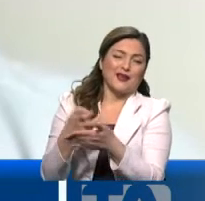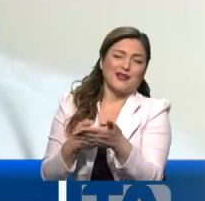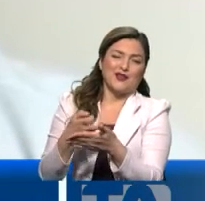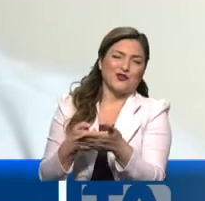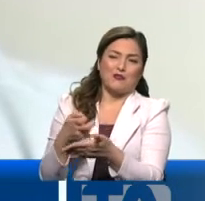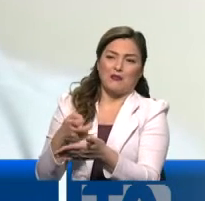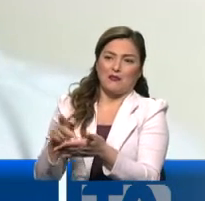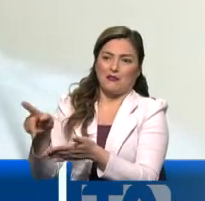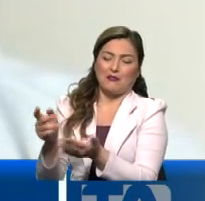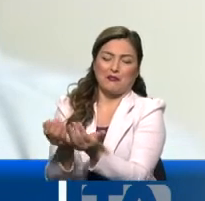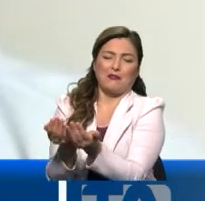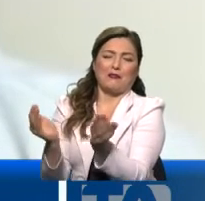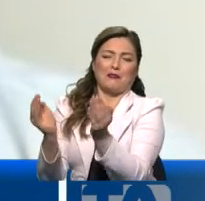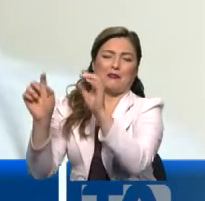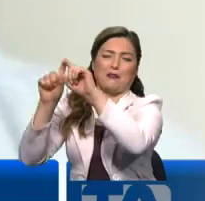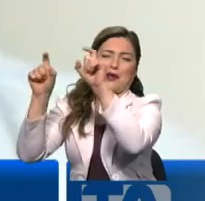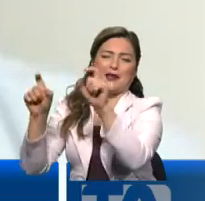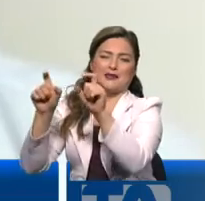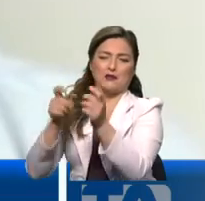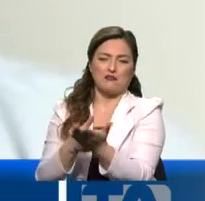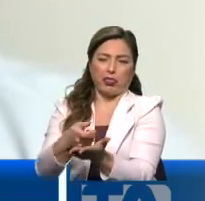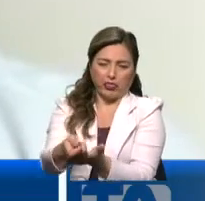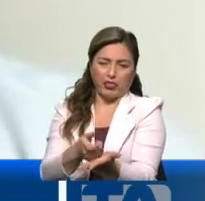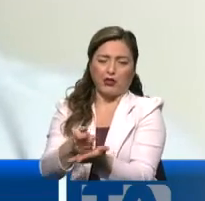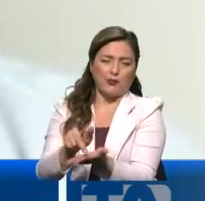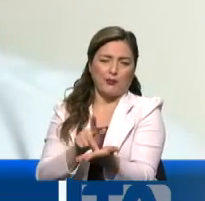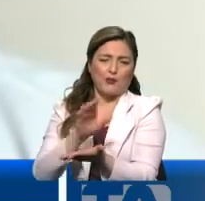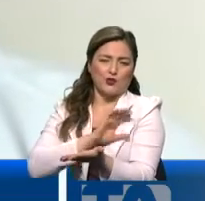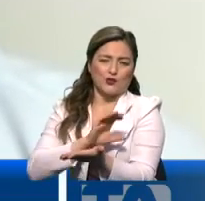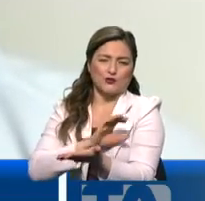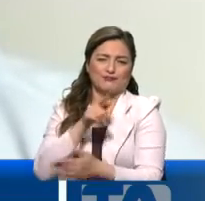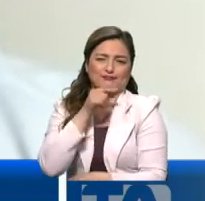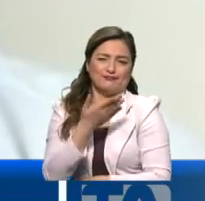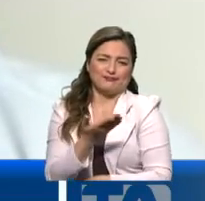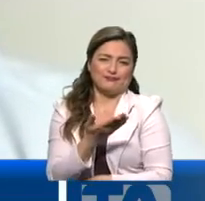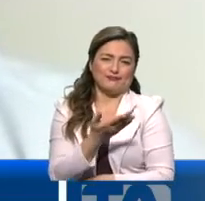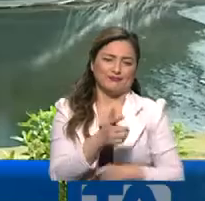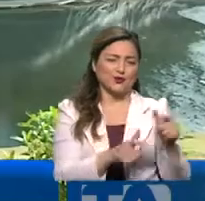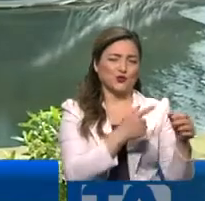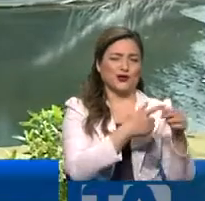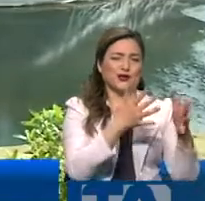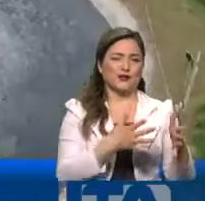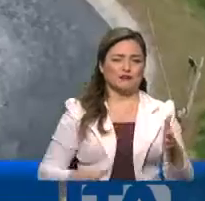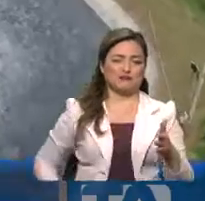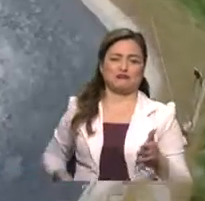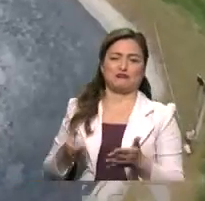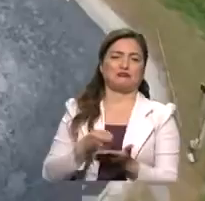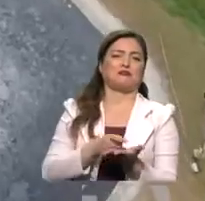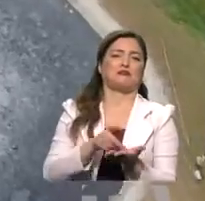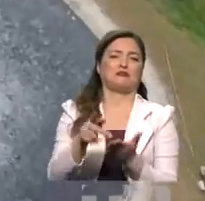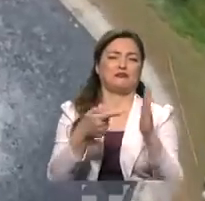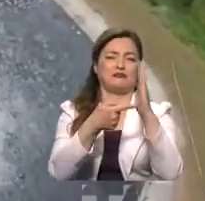porque cualquier recurso que salga de la empresa o del municipio tiene que ver con los recursos de los quiteños. Sin embargo, según la